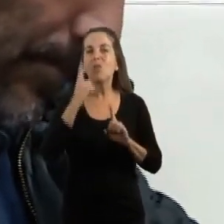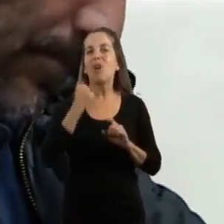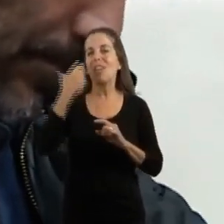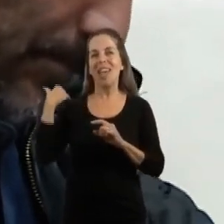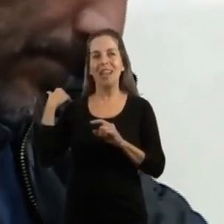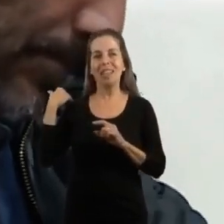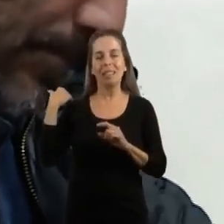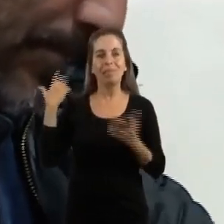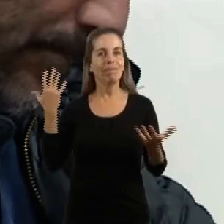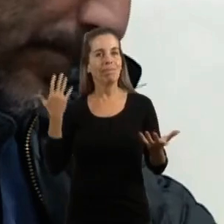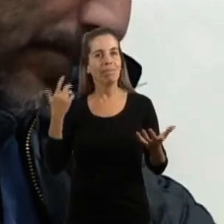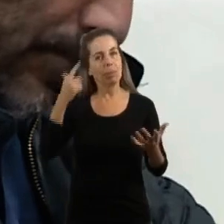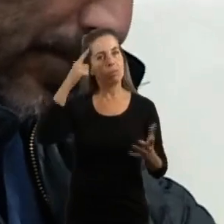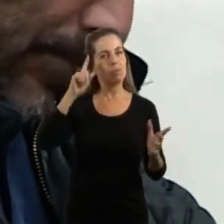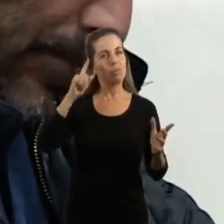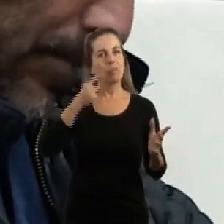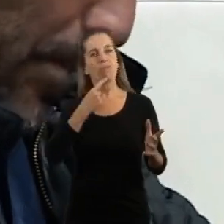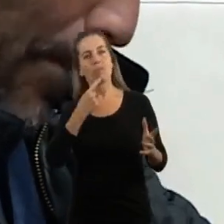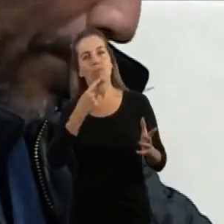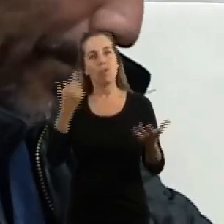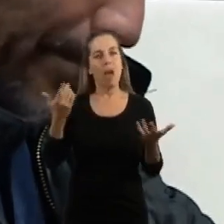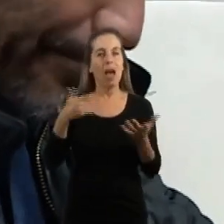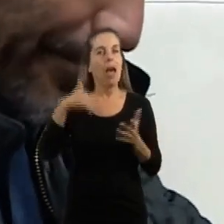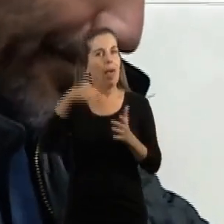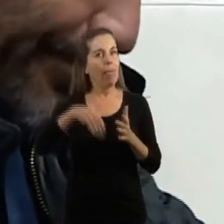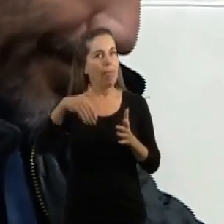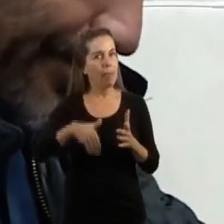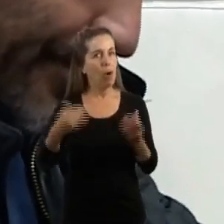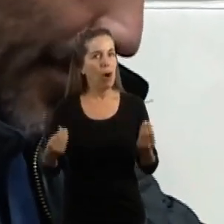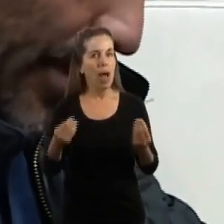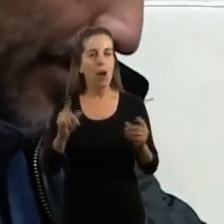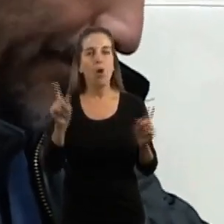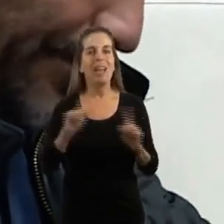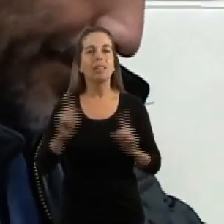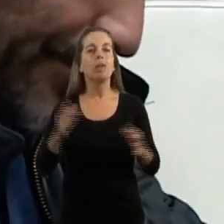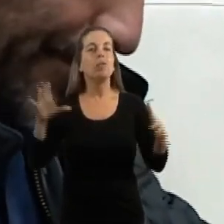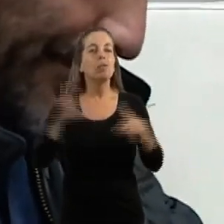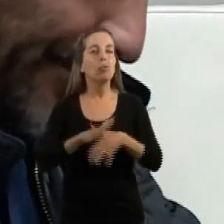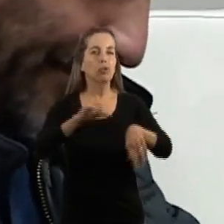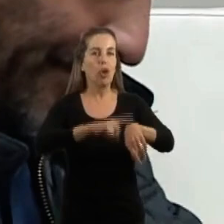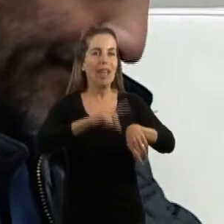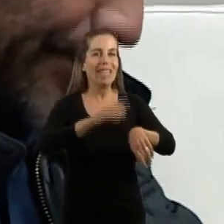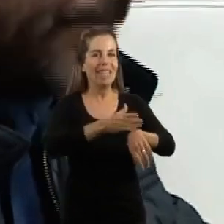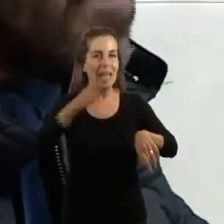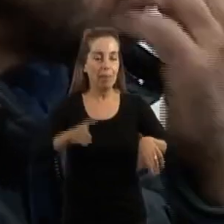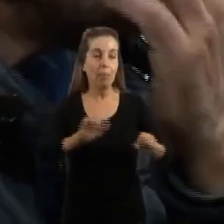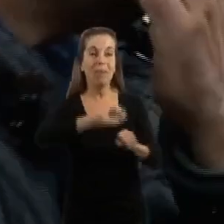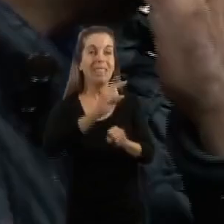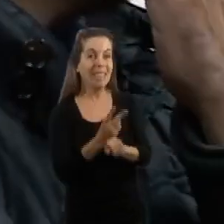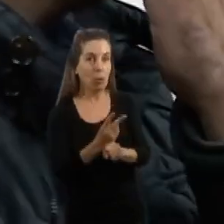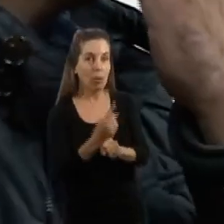no demora ese tiempo ideal, digamos, que habían planteado incluso acá desde el gobierno. Y en segundo lugar, si me